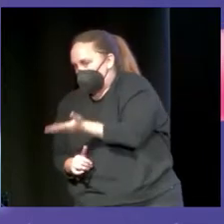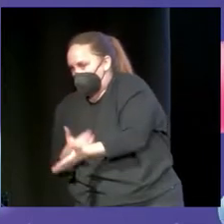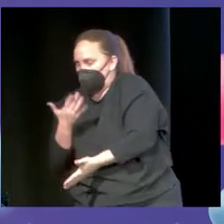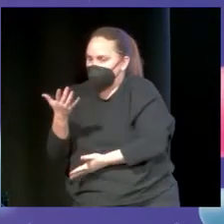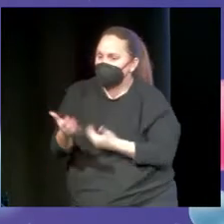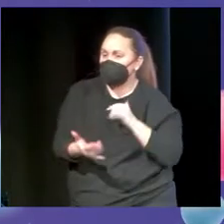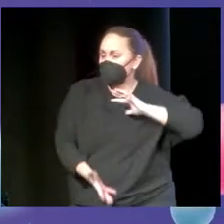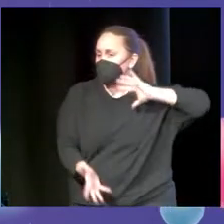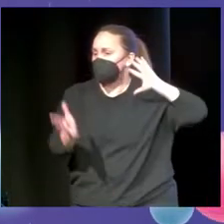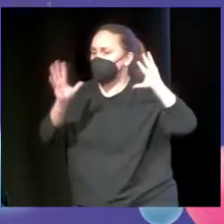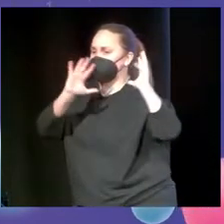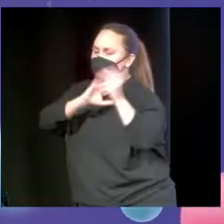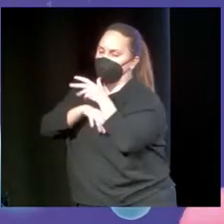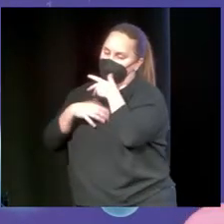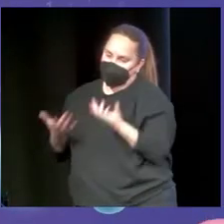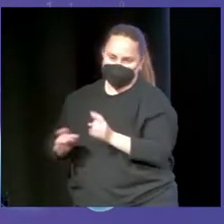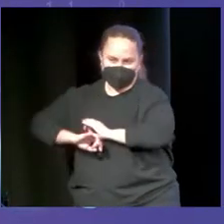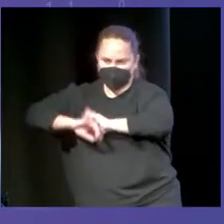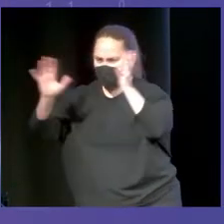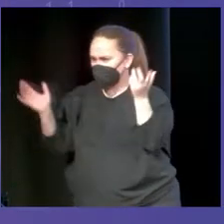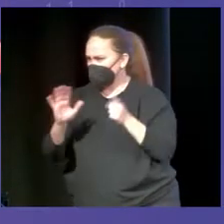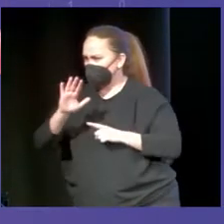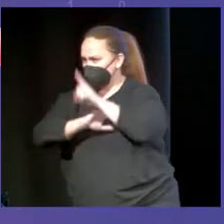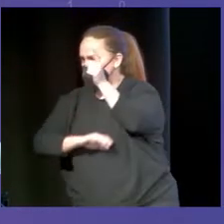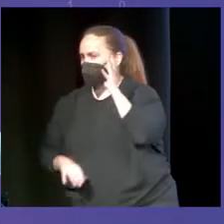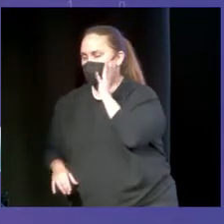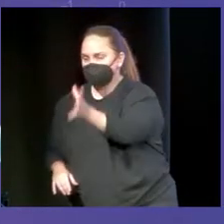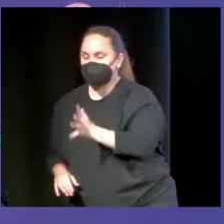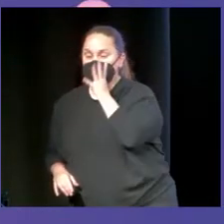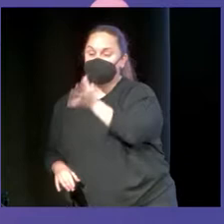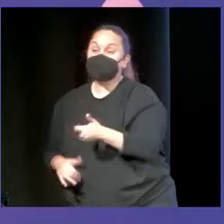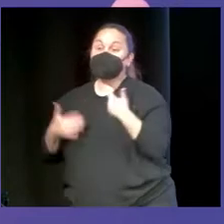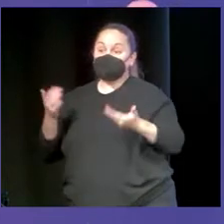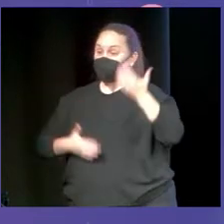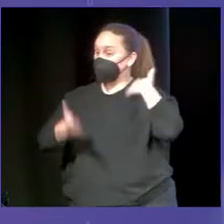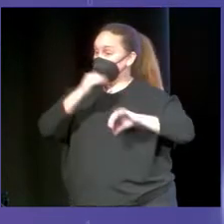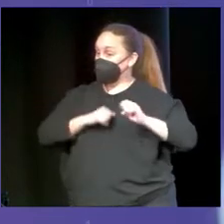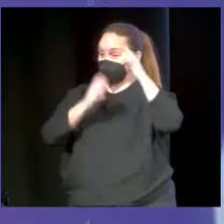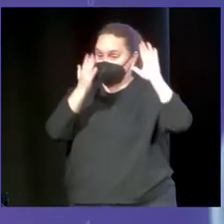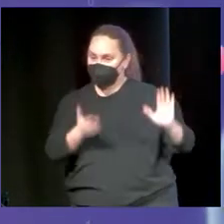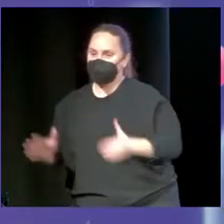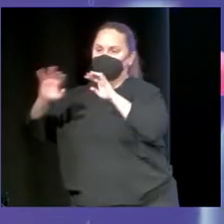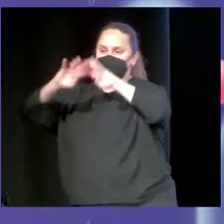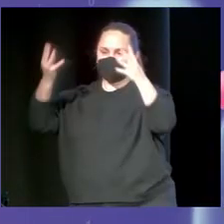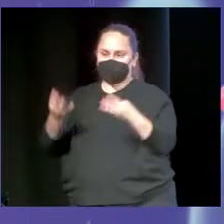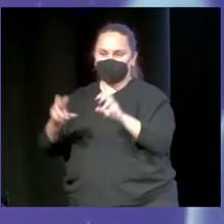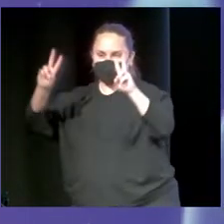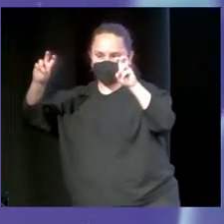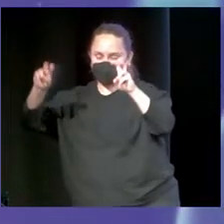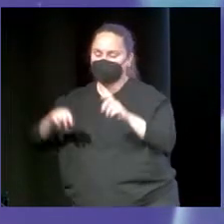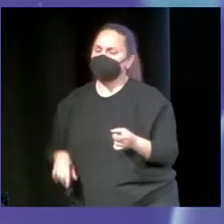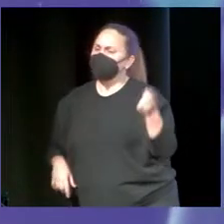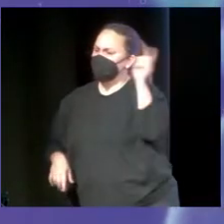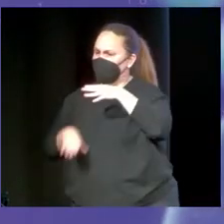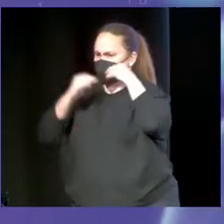ha evolucionado evidentemente muchísimo y en esa primera fase de internet pues también bueno en